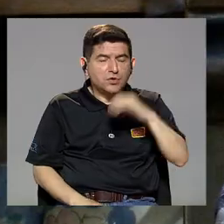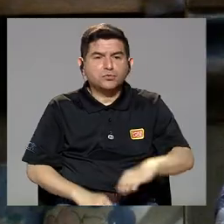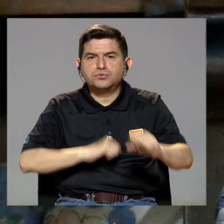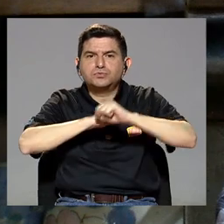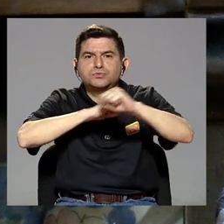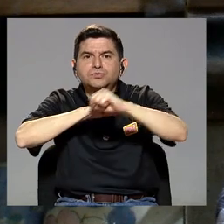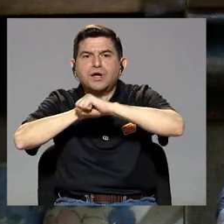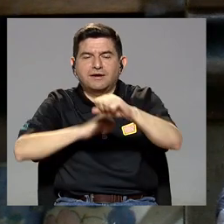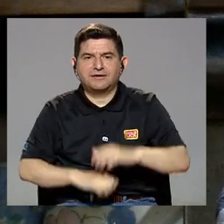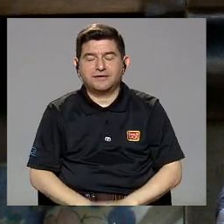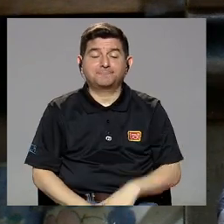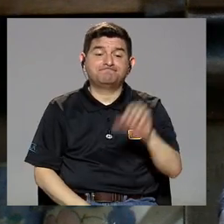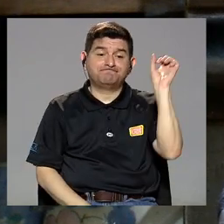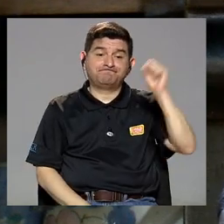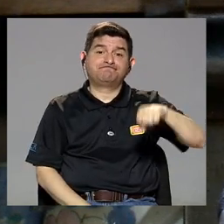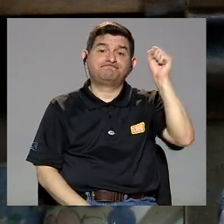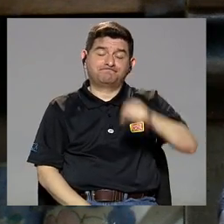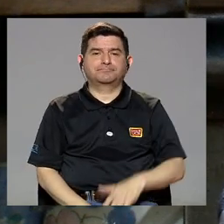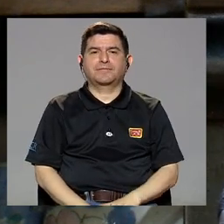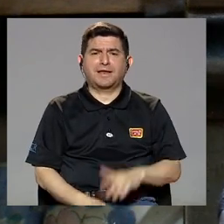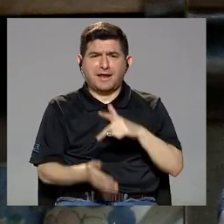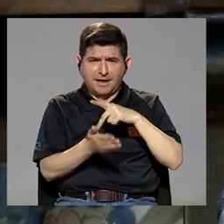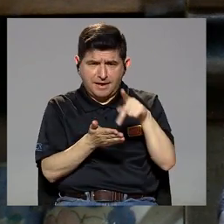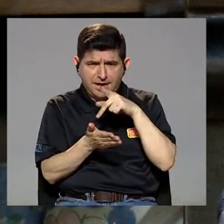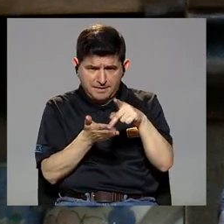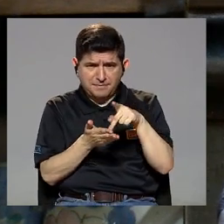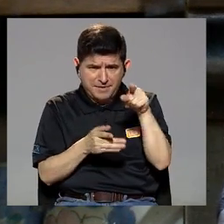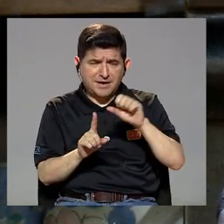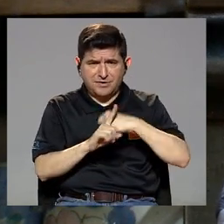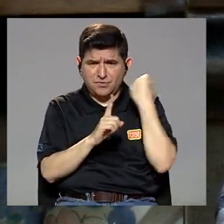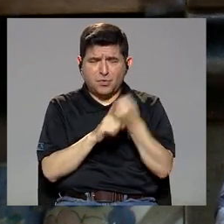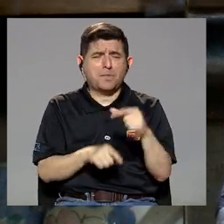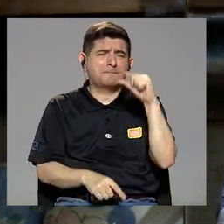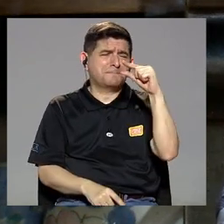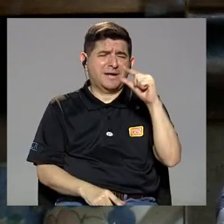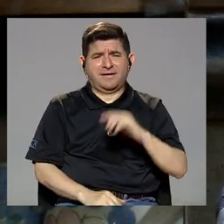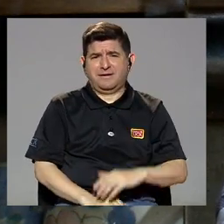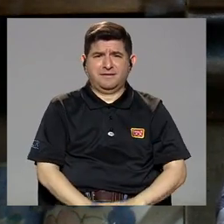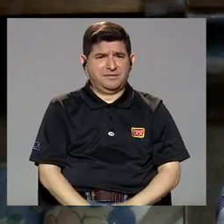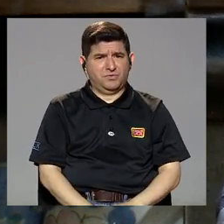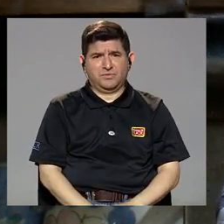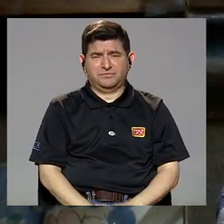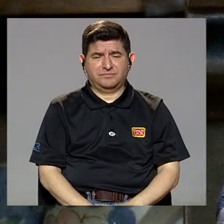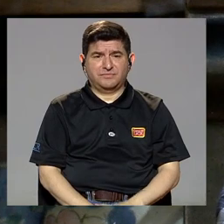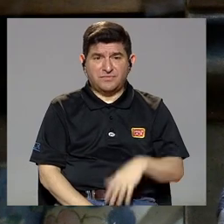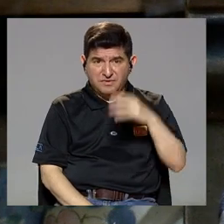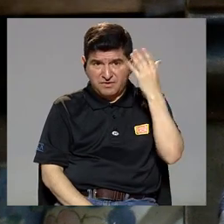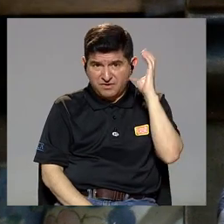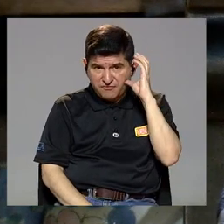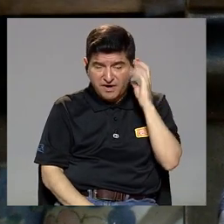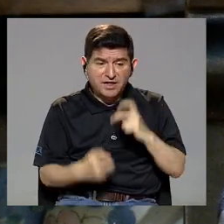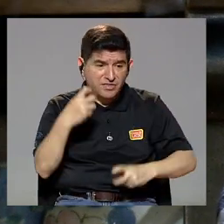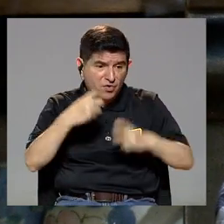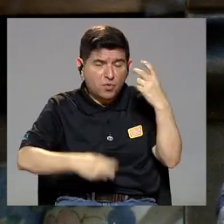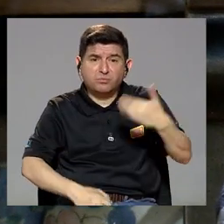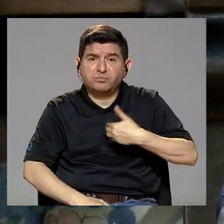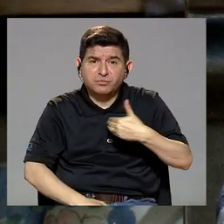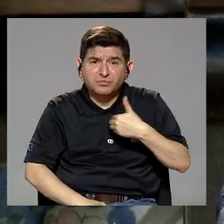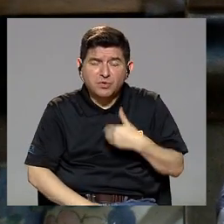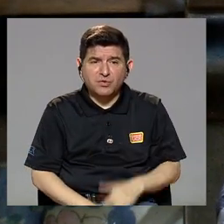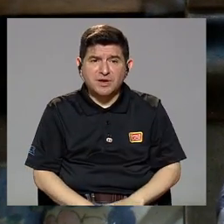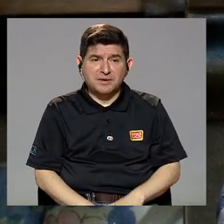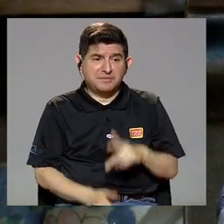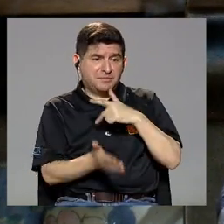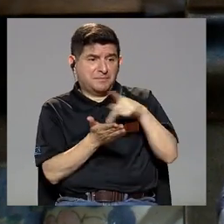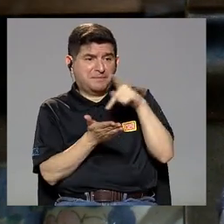exactamente porque bueno en los sueños en eso eran pequeños la radio uno de los problemas que tenía era que las tarifas